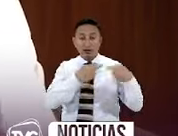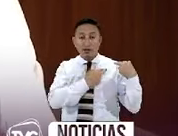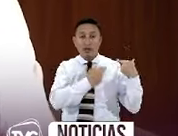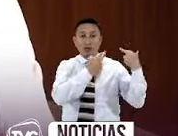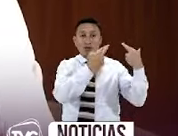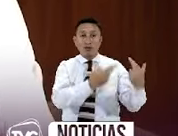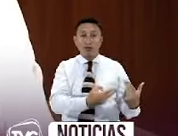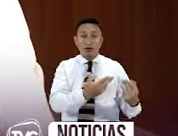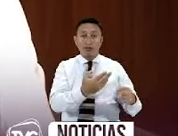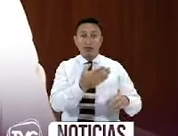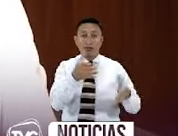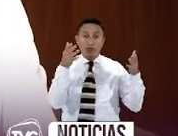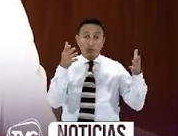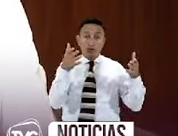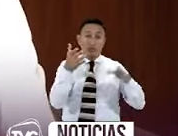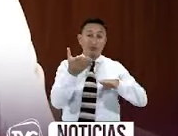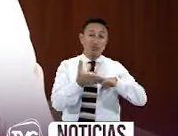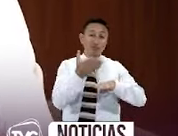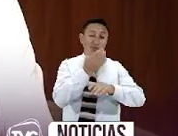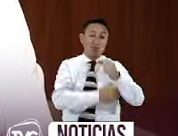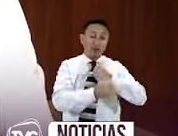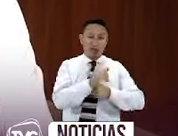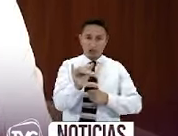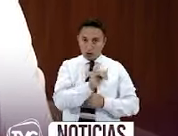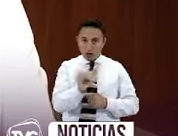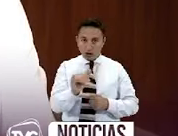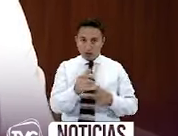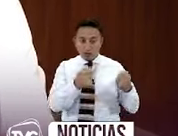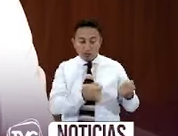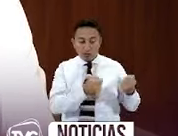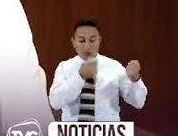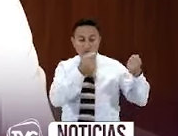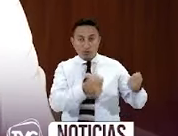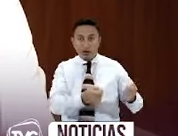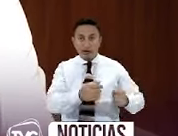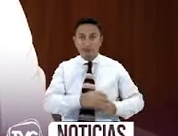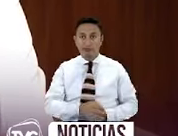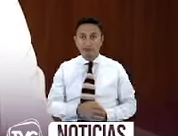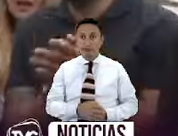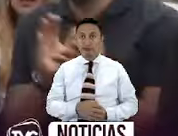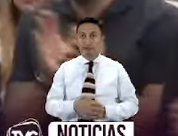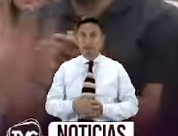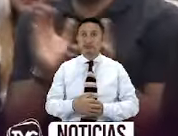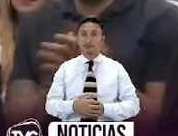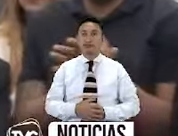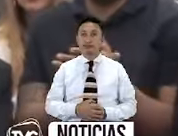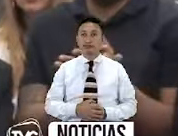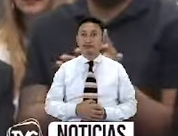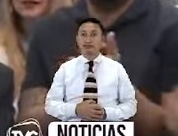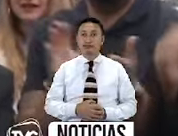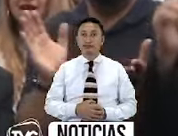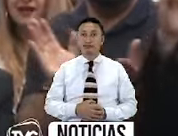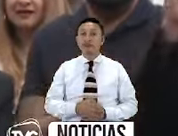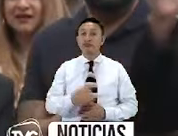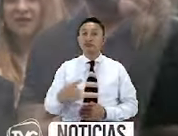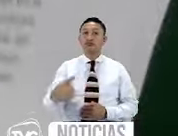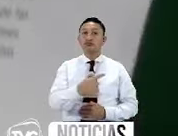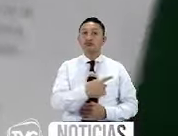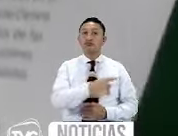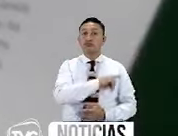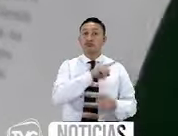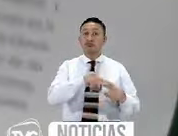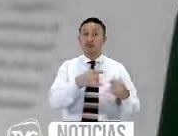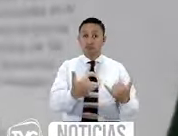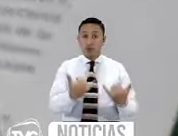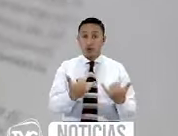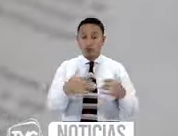antiguo que cumpla los mismos requisitos que tenga PhD básicamente. Las actuaciones realizadas hasta la presente fecha por parte